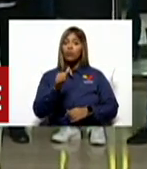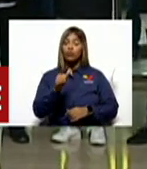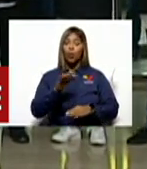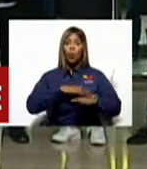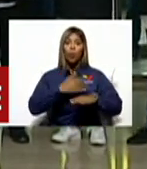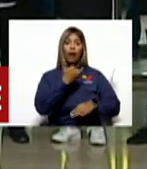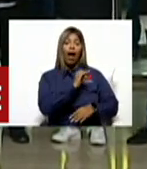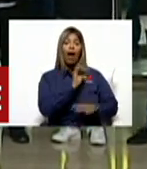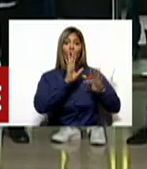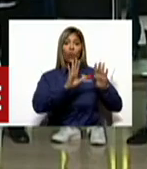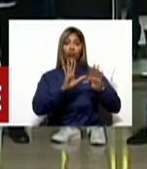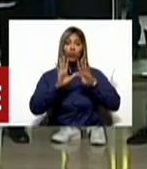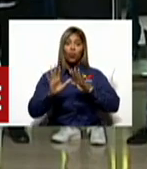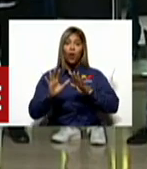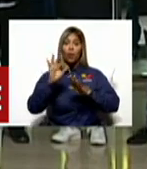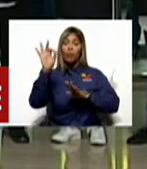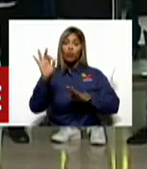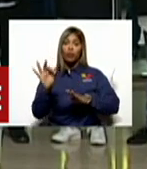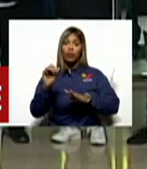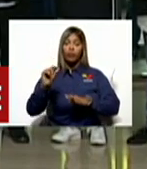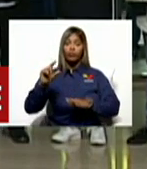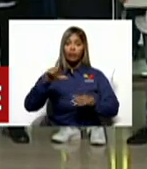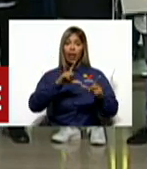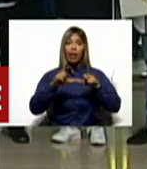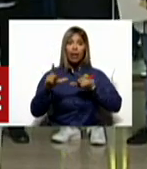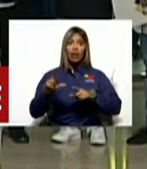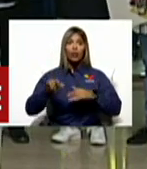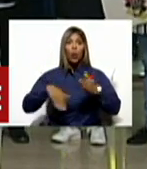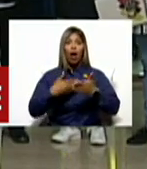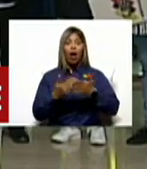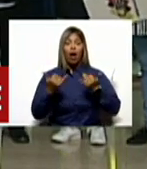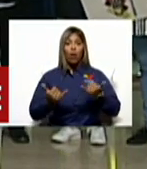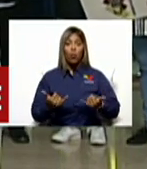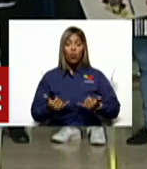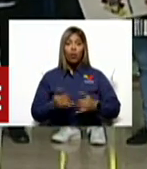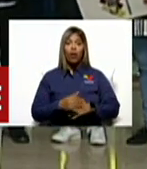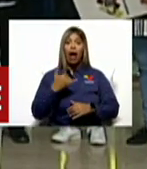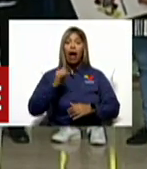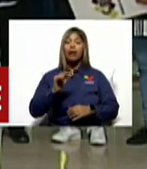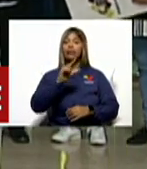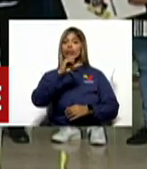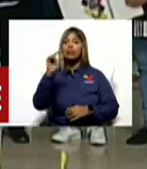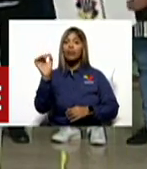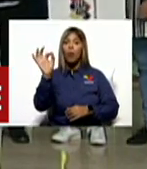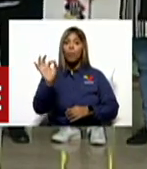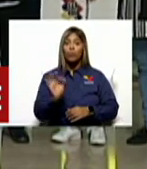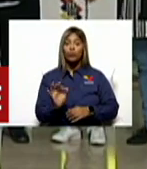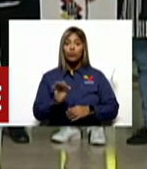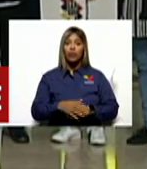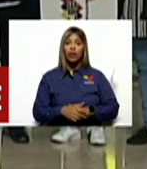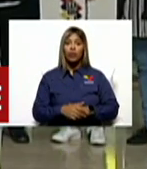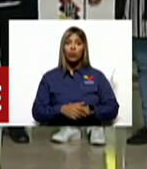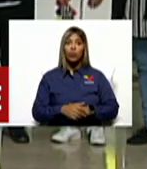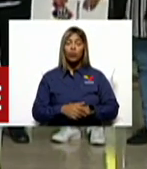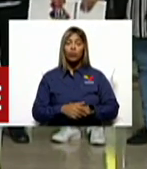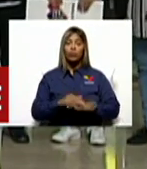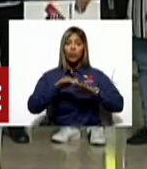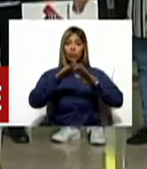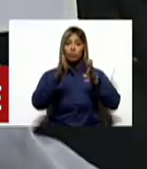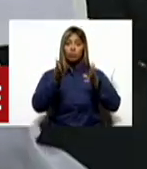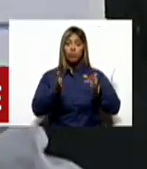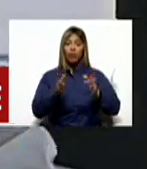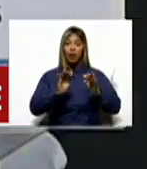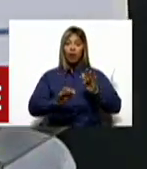teníamos 99% y tanto, ya a esta hora tenemos 100%